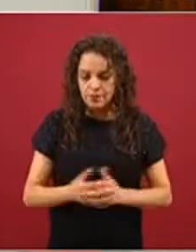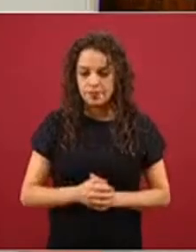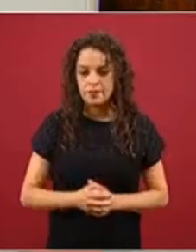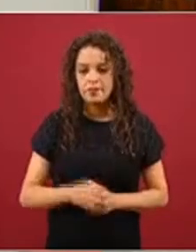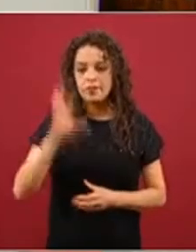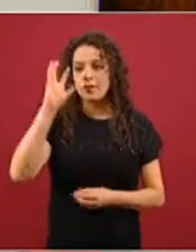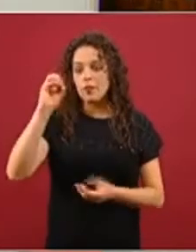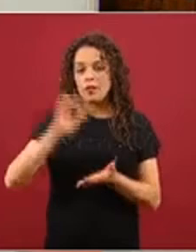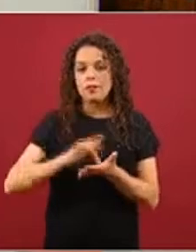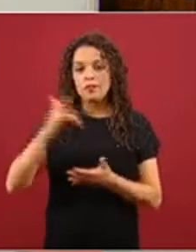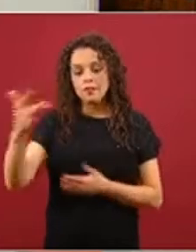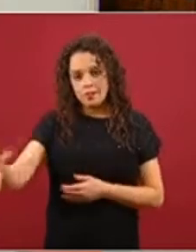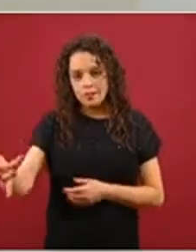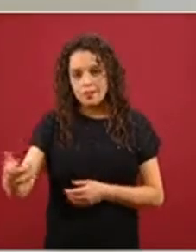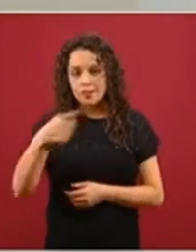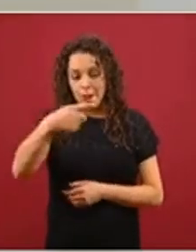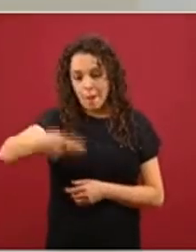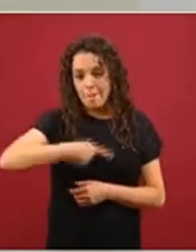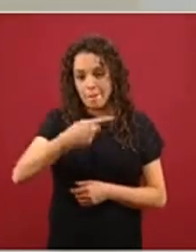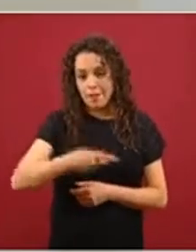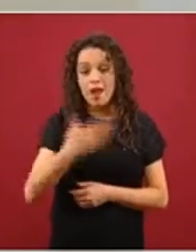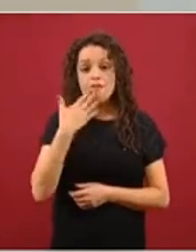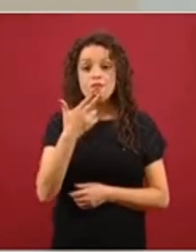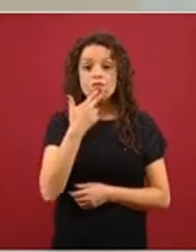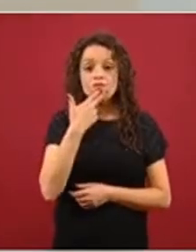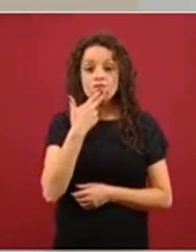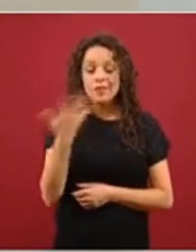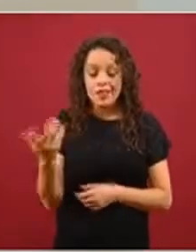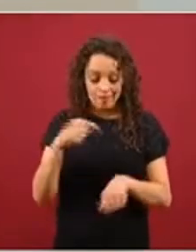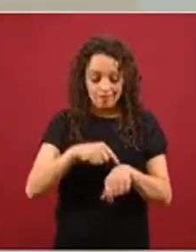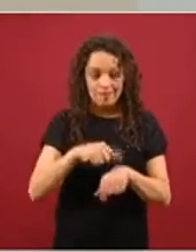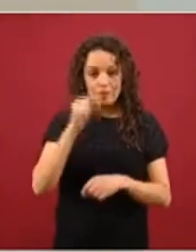útiles. Lástima que queda poco tiempo, pero las vamos a atender.